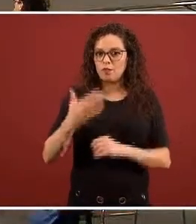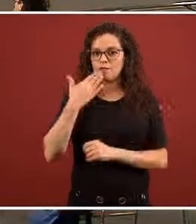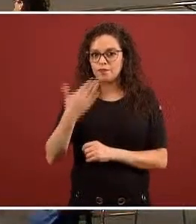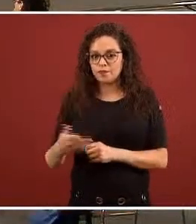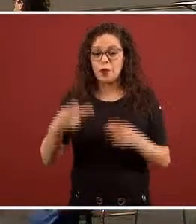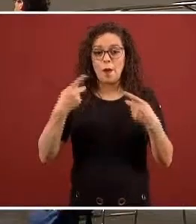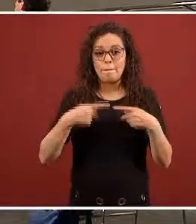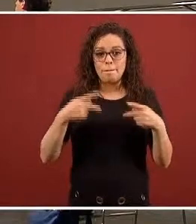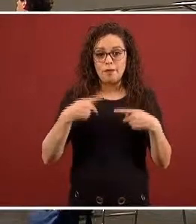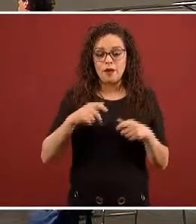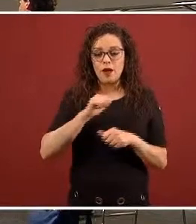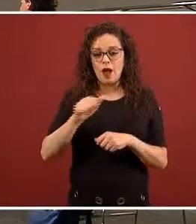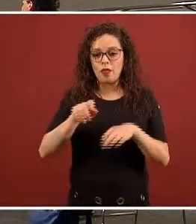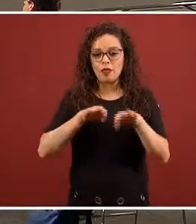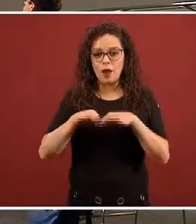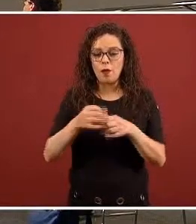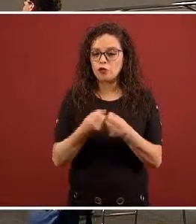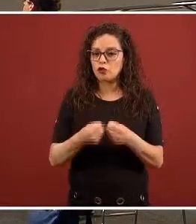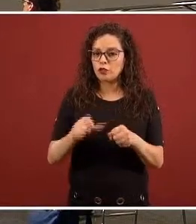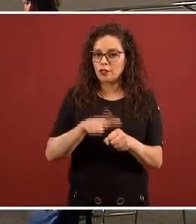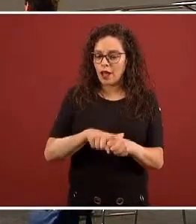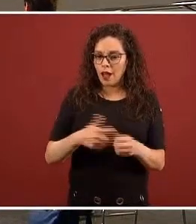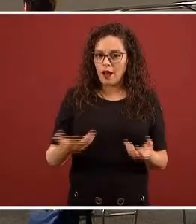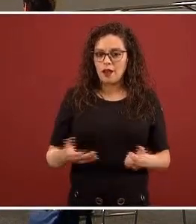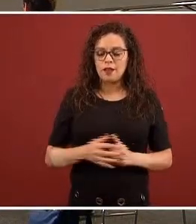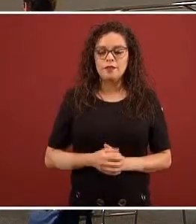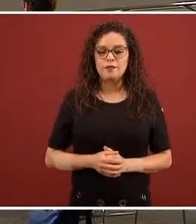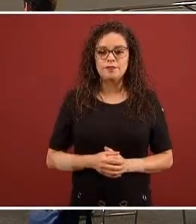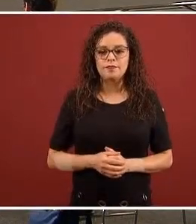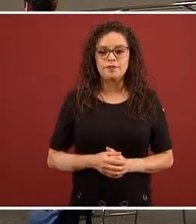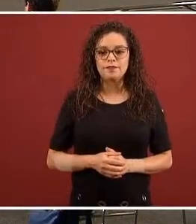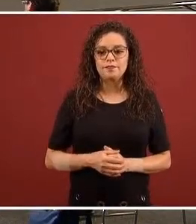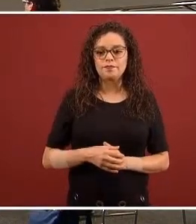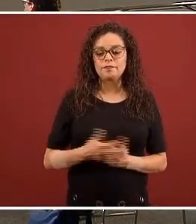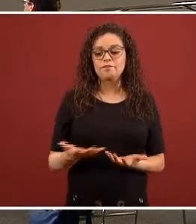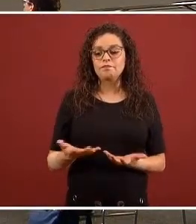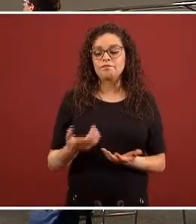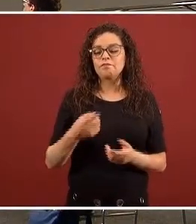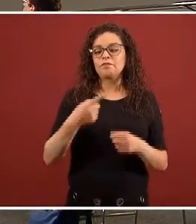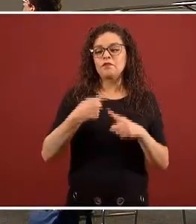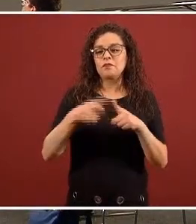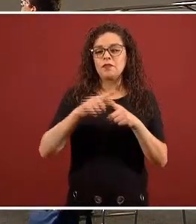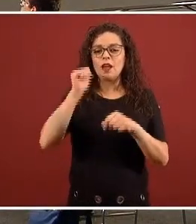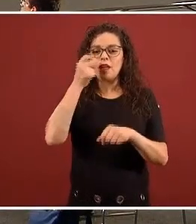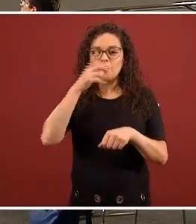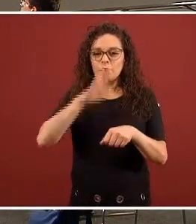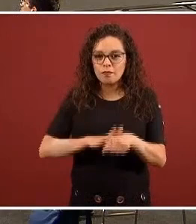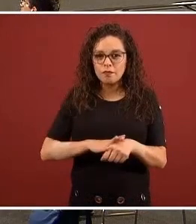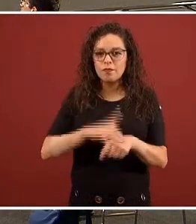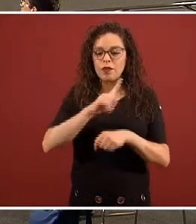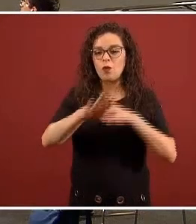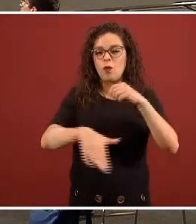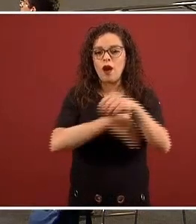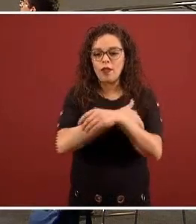trabajo social, de servicios administrativos, de guarderías, asistentes